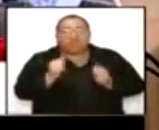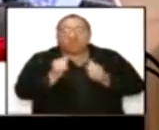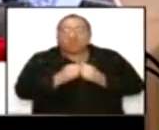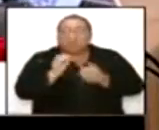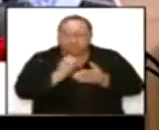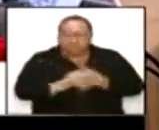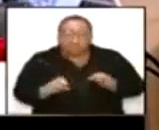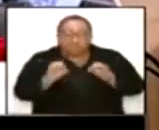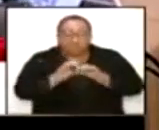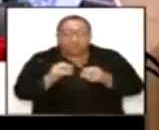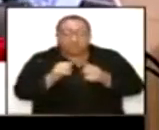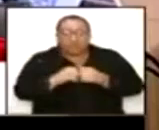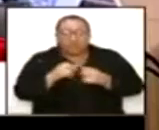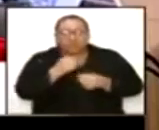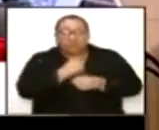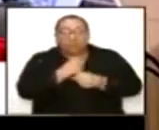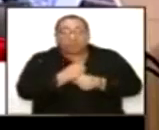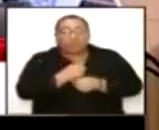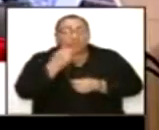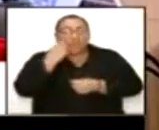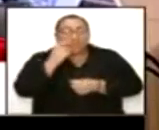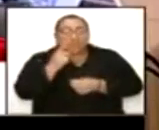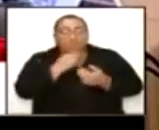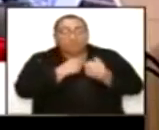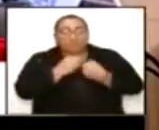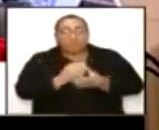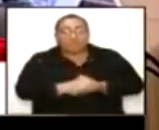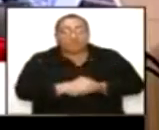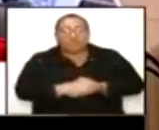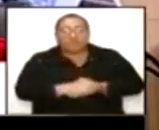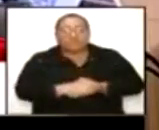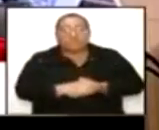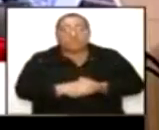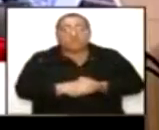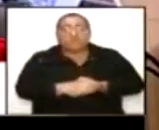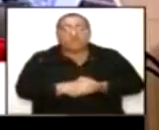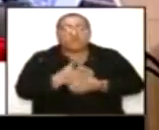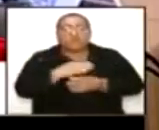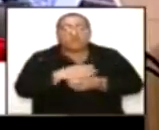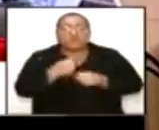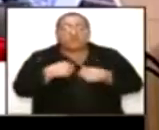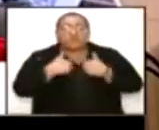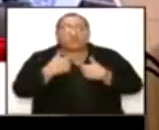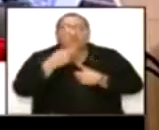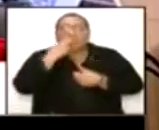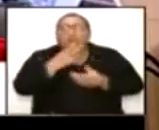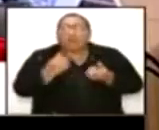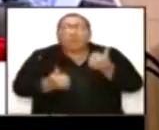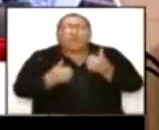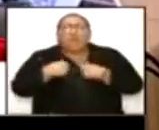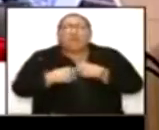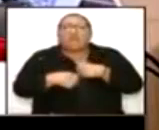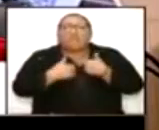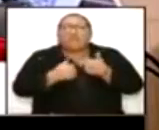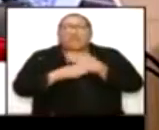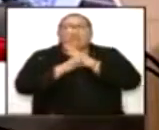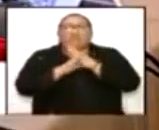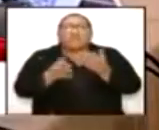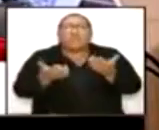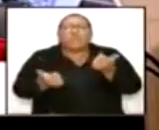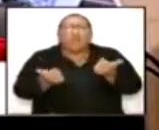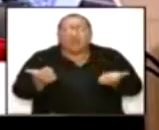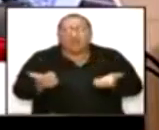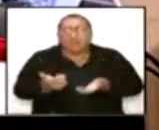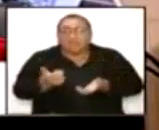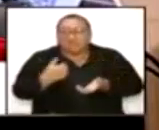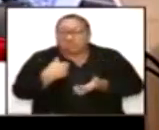defender o priorizar el rol de madre de la niña y sobre la vida de la niña. O sea, ¿cuál es la vida que estamos defendiendo? Yo escucho